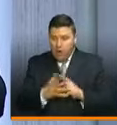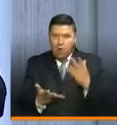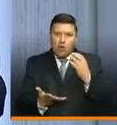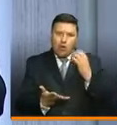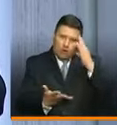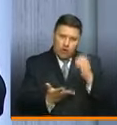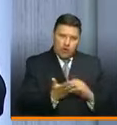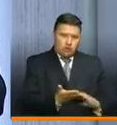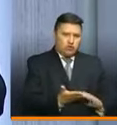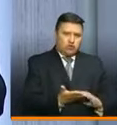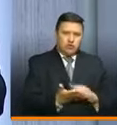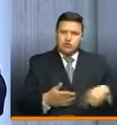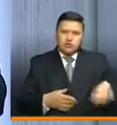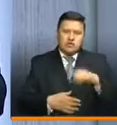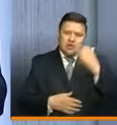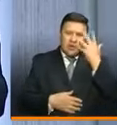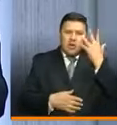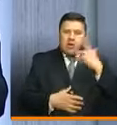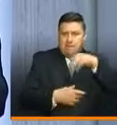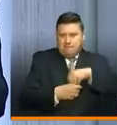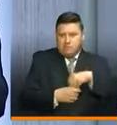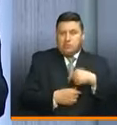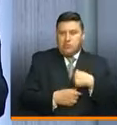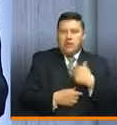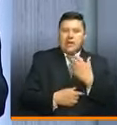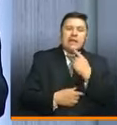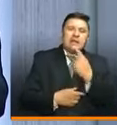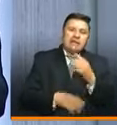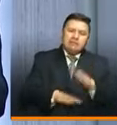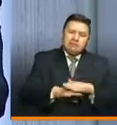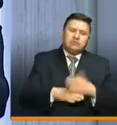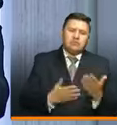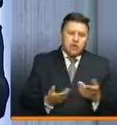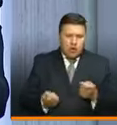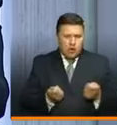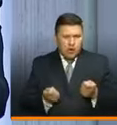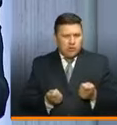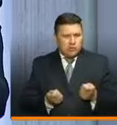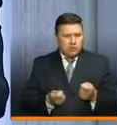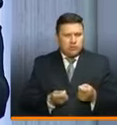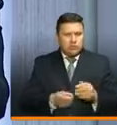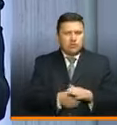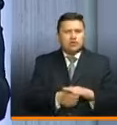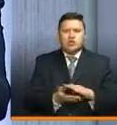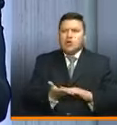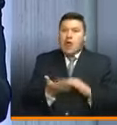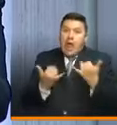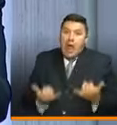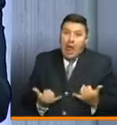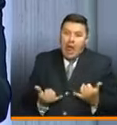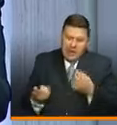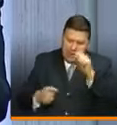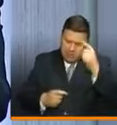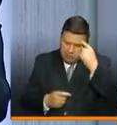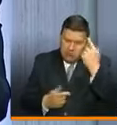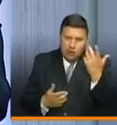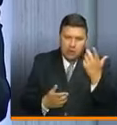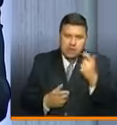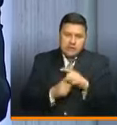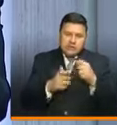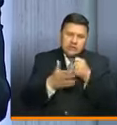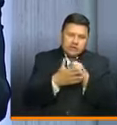más de la mitad de la humanidad que está en cuarentena. Y pues yo solo quiero llamar la atención de cómo esta es una solución que ahora debemos llevar a la práctica, y ese es el